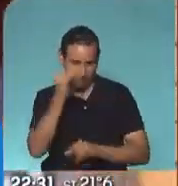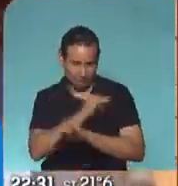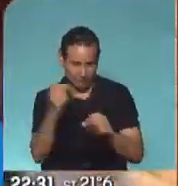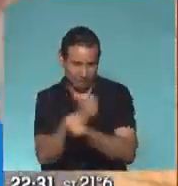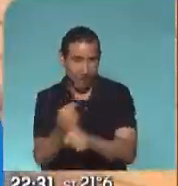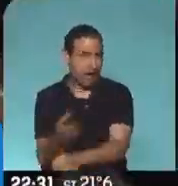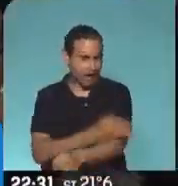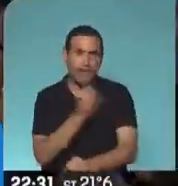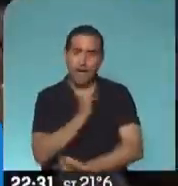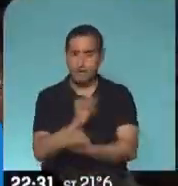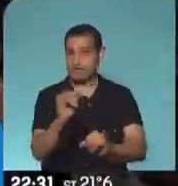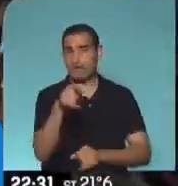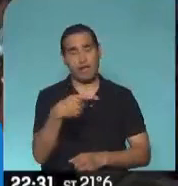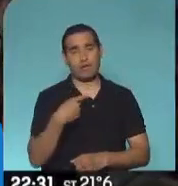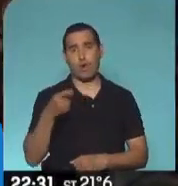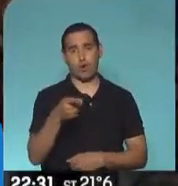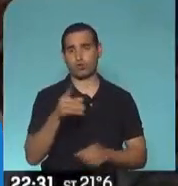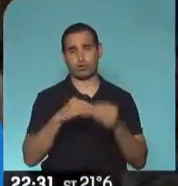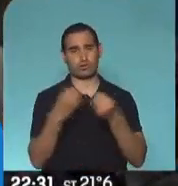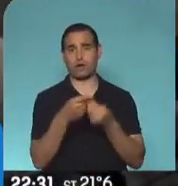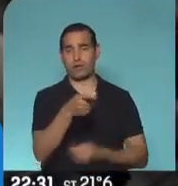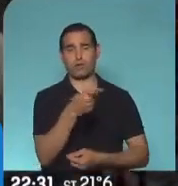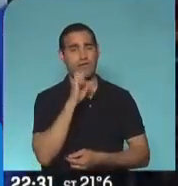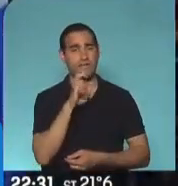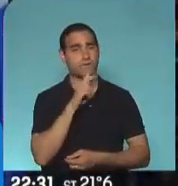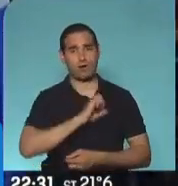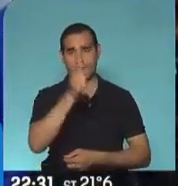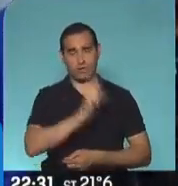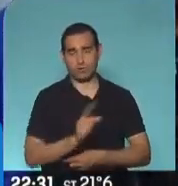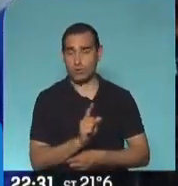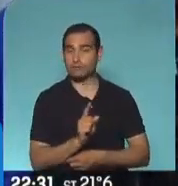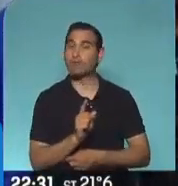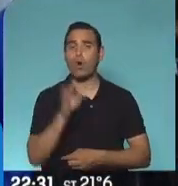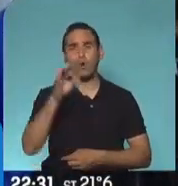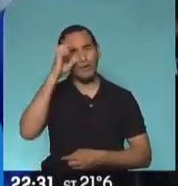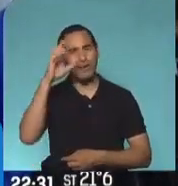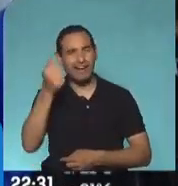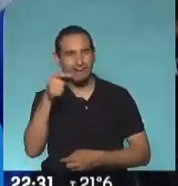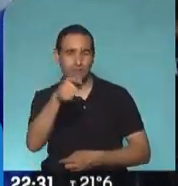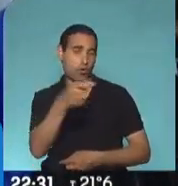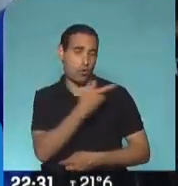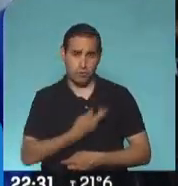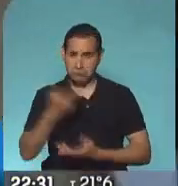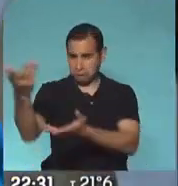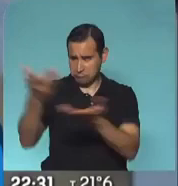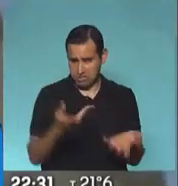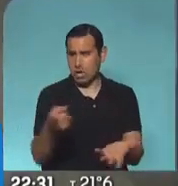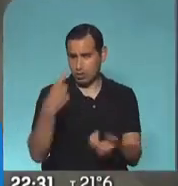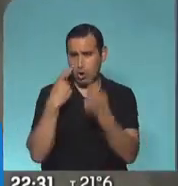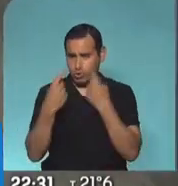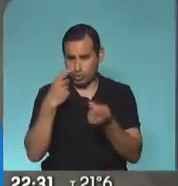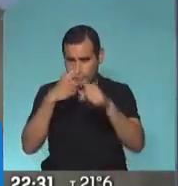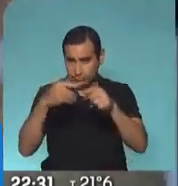no reconocería el triunfo del oficialismo. La misión de la OEA, invitada por el gobierno para verificar el proceso